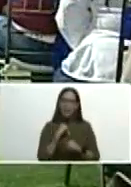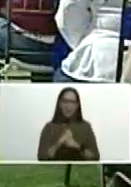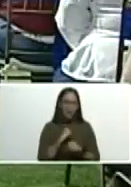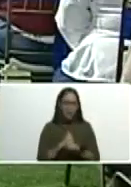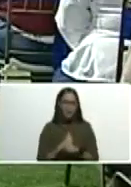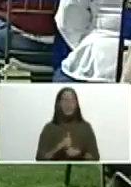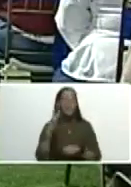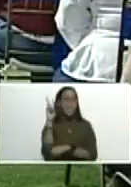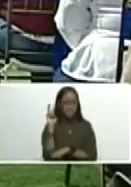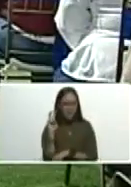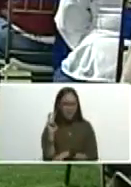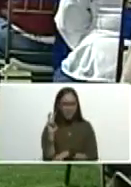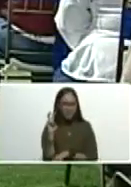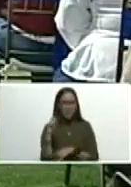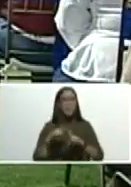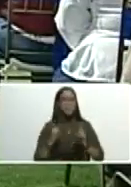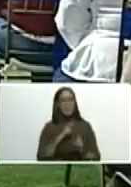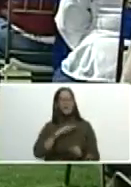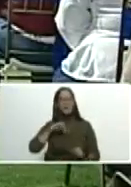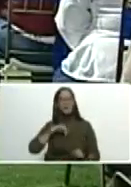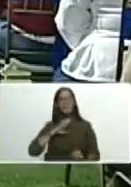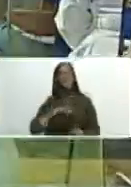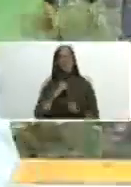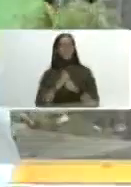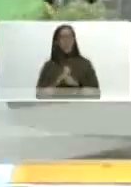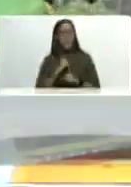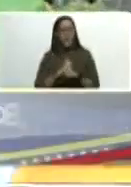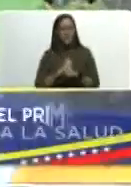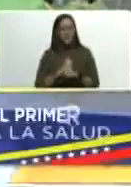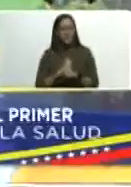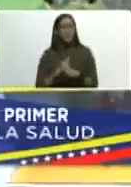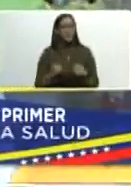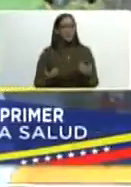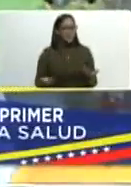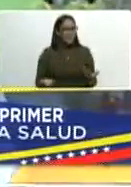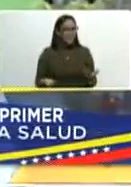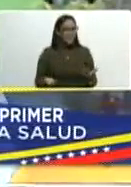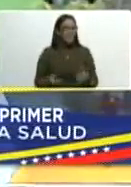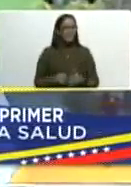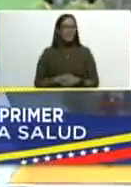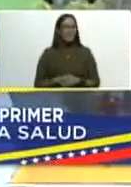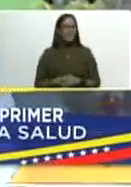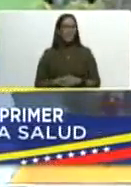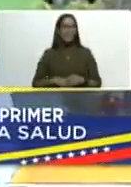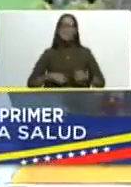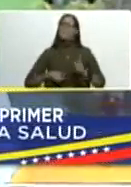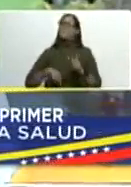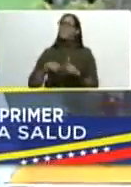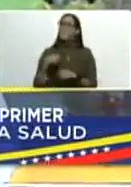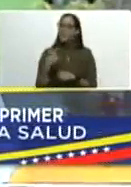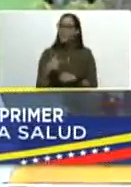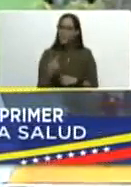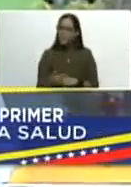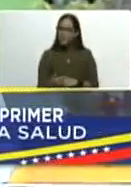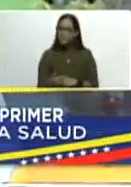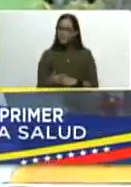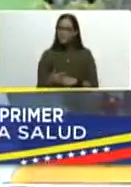Es viernes, pero nosotros estamos trabajando. ¿Ah? Y más tarde...